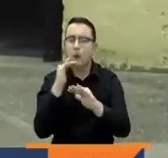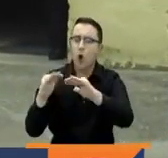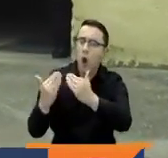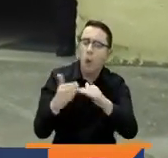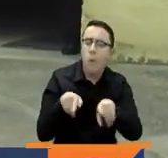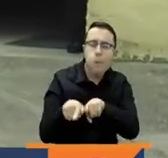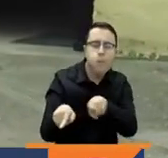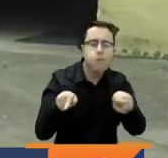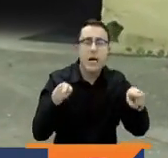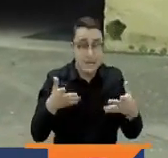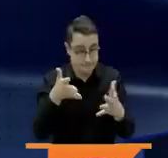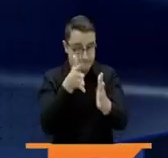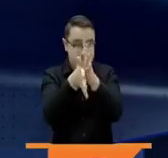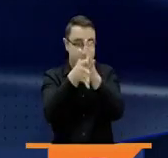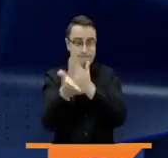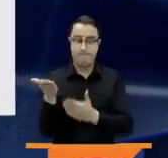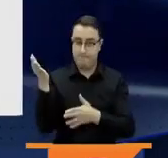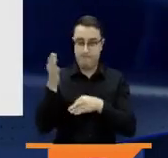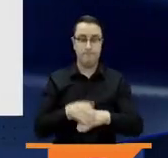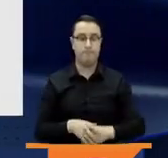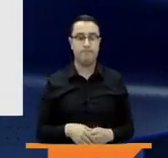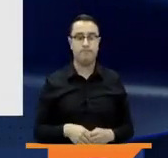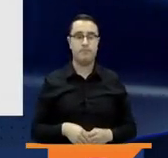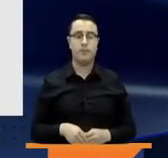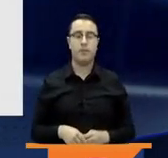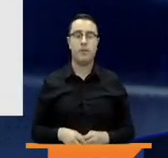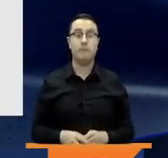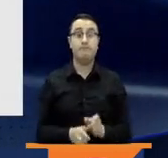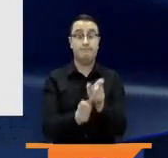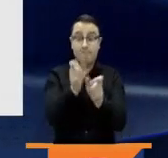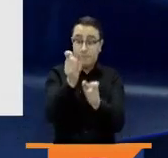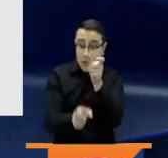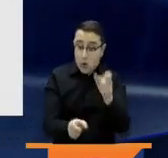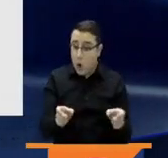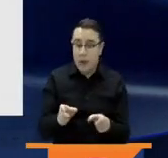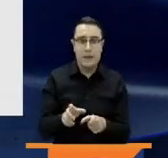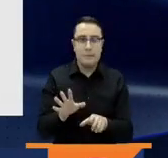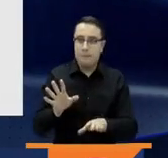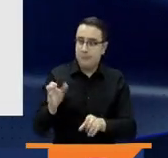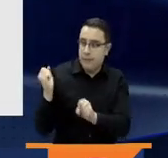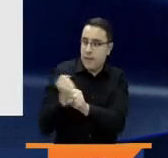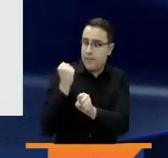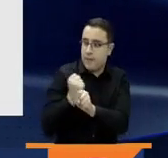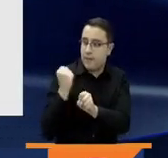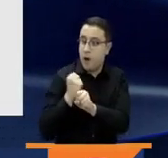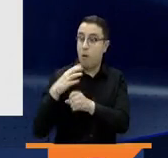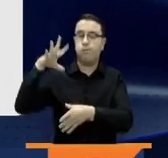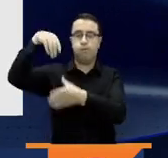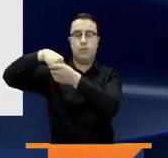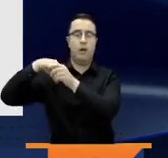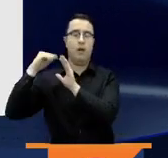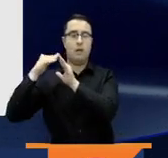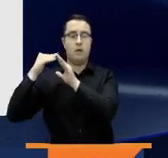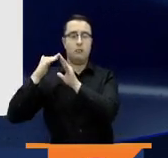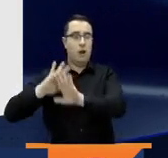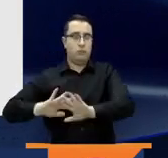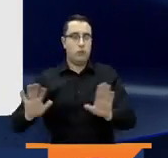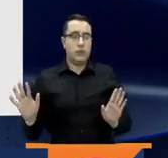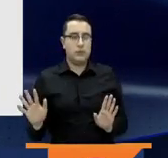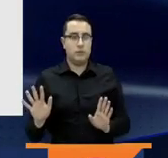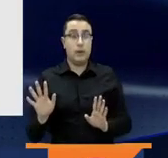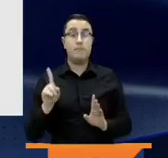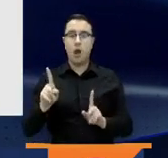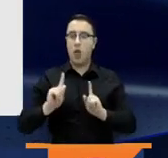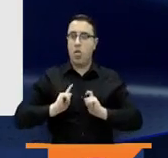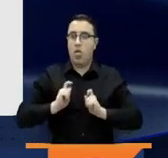educativas. Se ha aislado todo el personal y pues no hemos tenido pues mayor inconveniente más allá pues como del